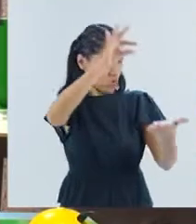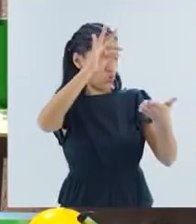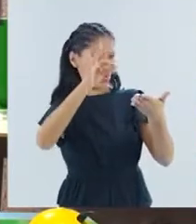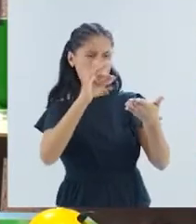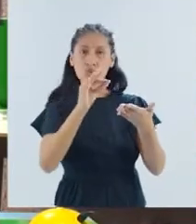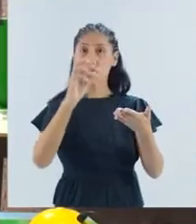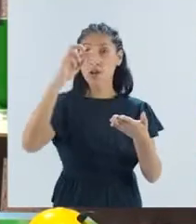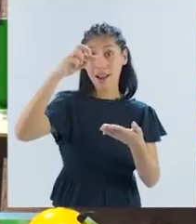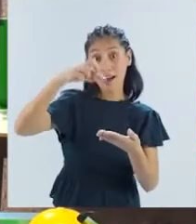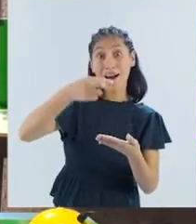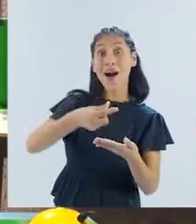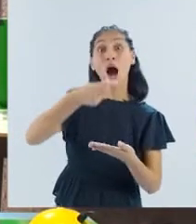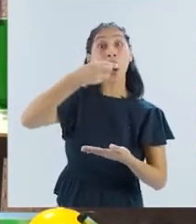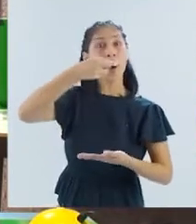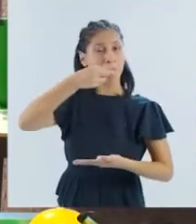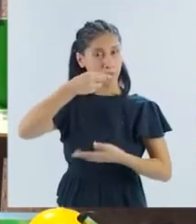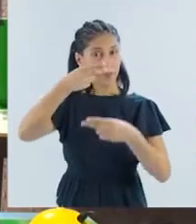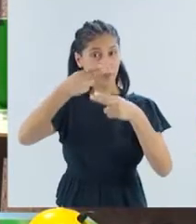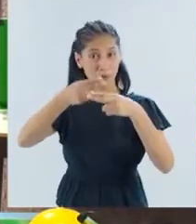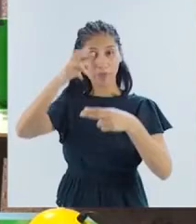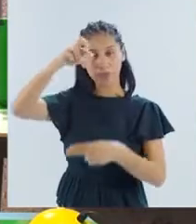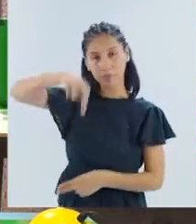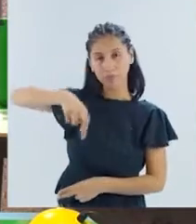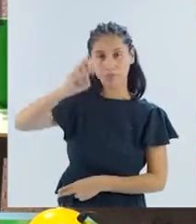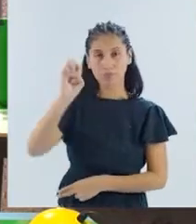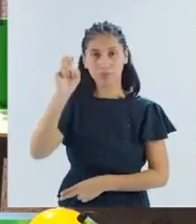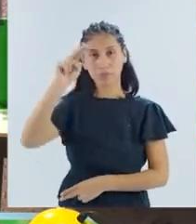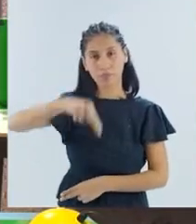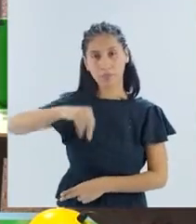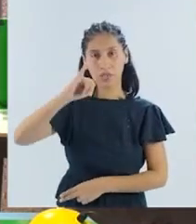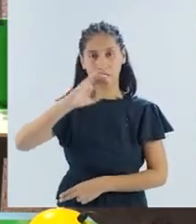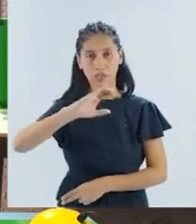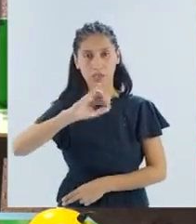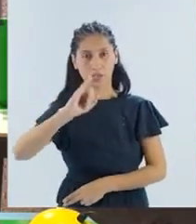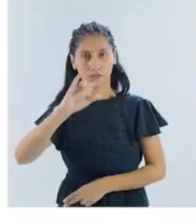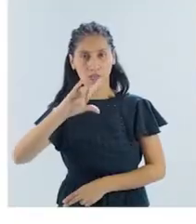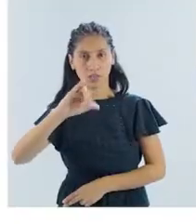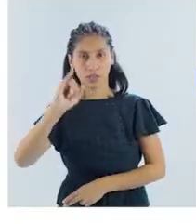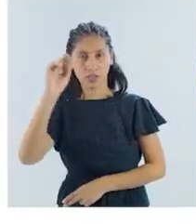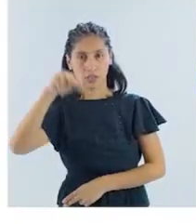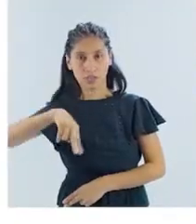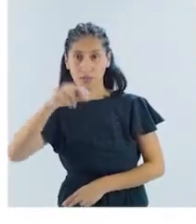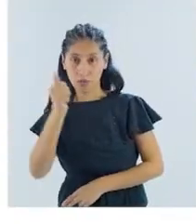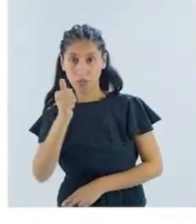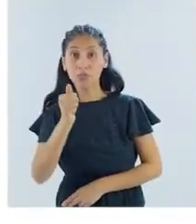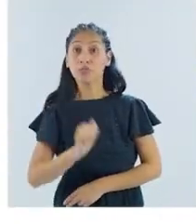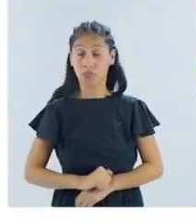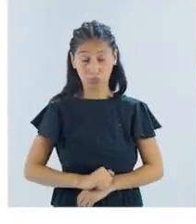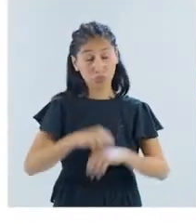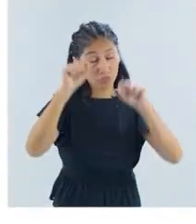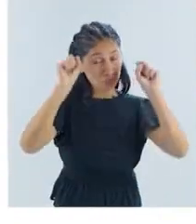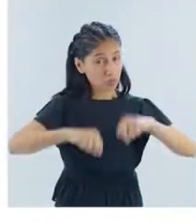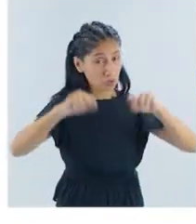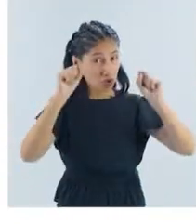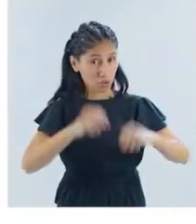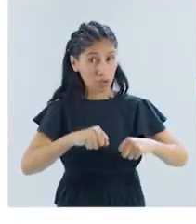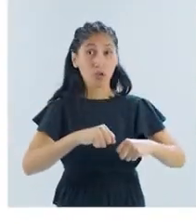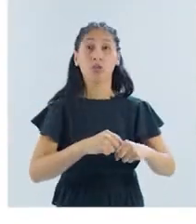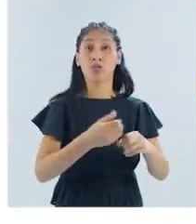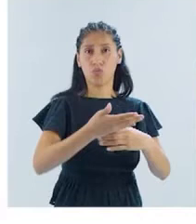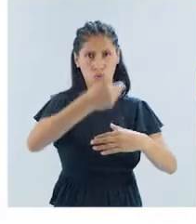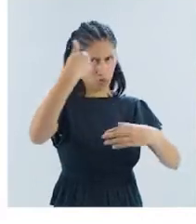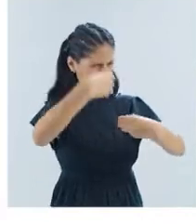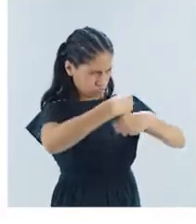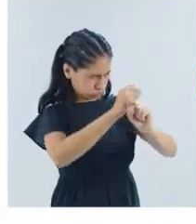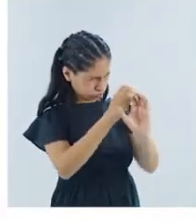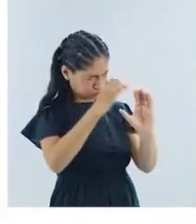ya recuerdo que la penicilina se descubrió por casualidad, o eso me dijeron en la escuela. Así es. Por lo general, los descubrimientos